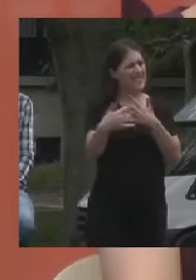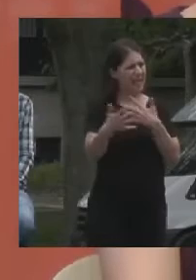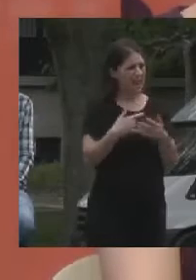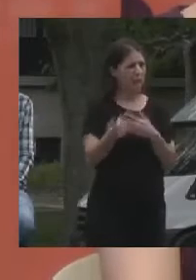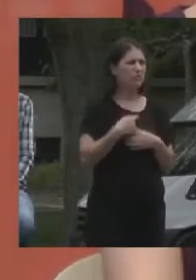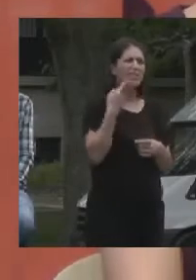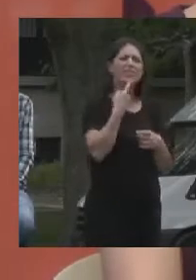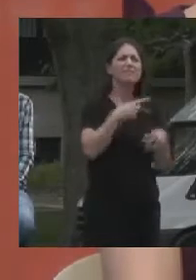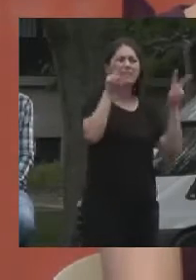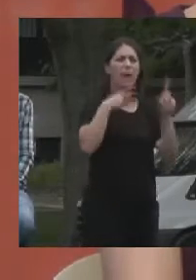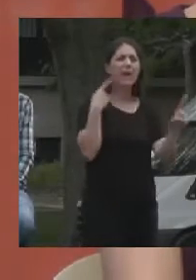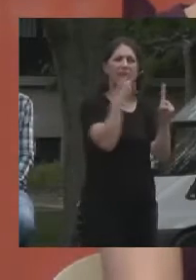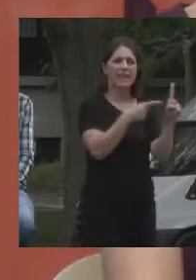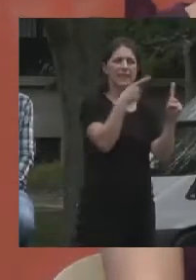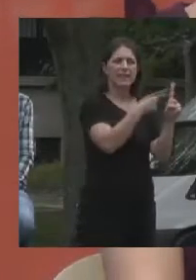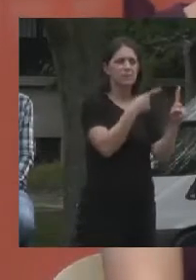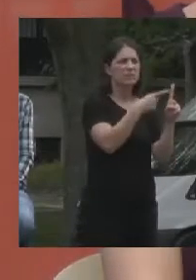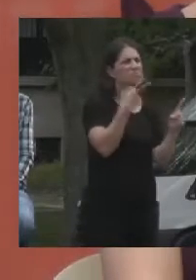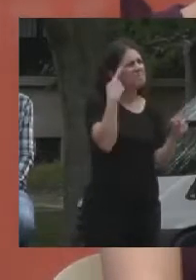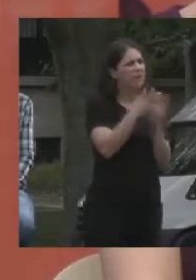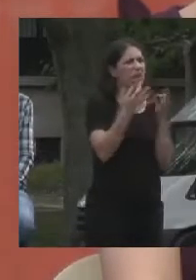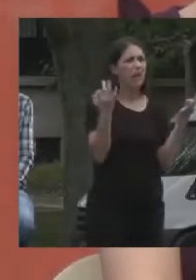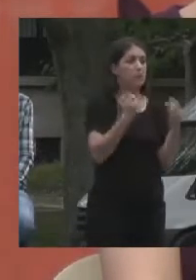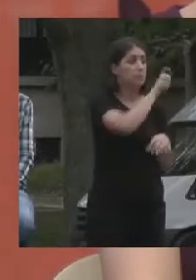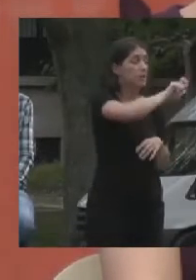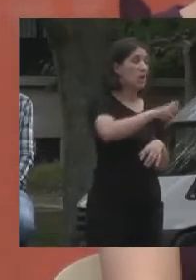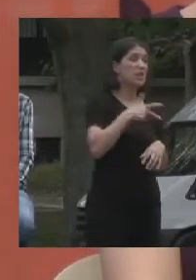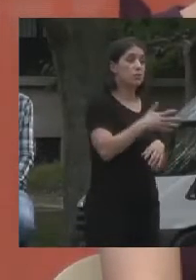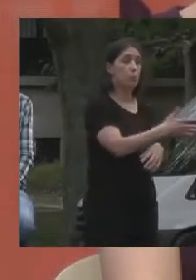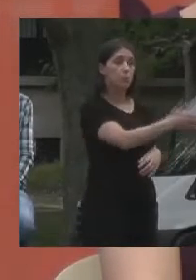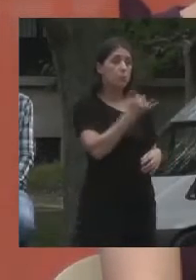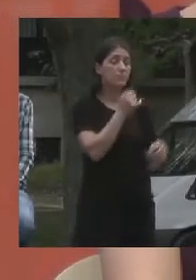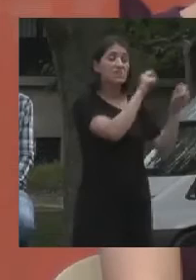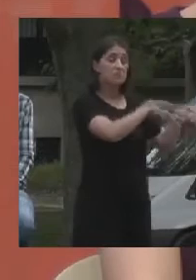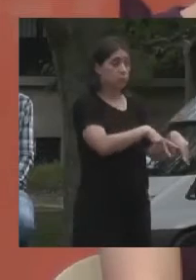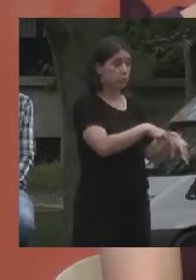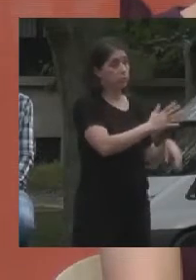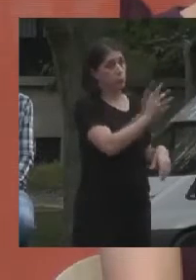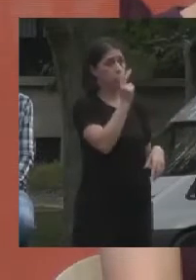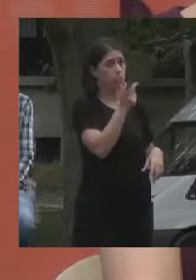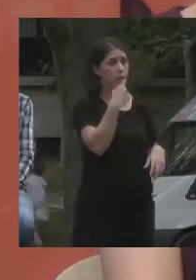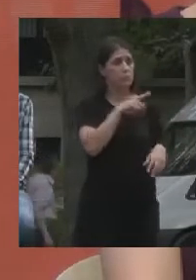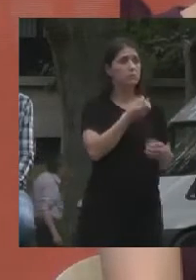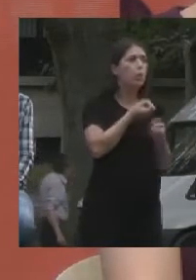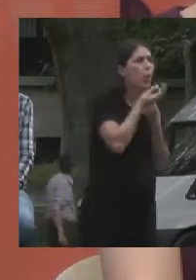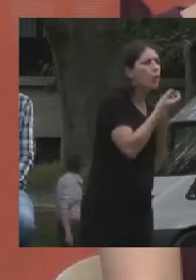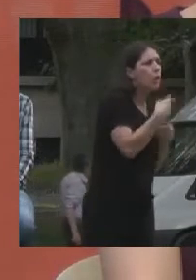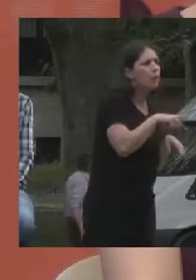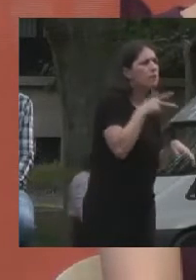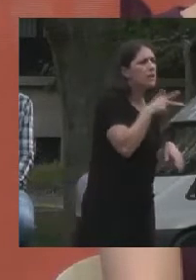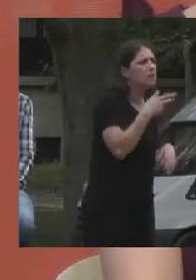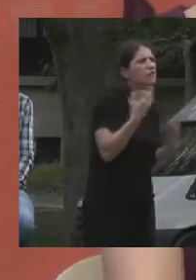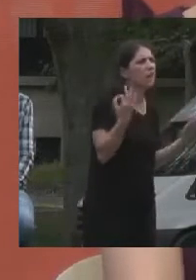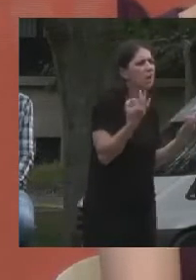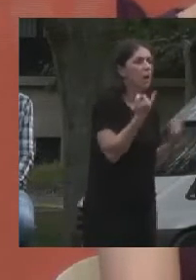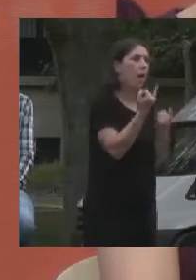o clientelismo pois é deixar a xente sin dereitos e empezar a contarlle que os seus dereitos en realidad